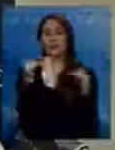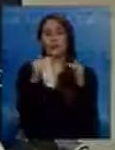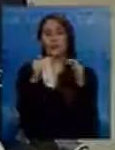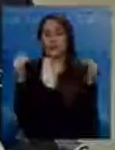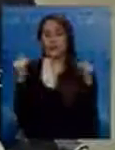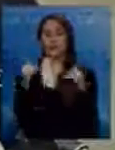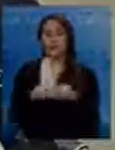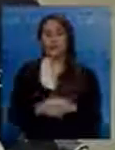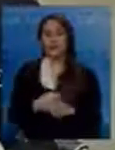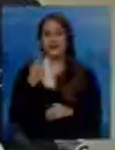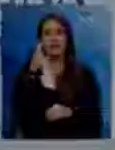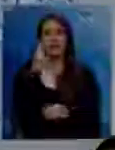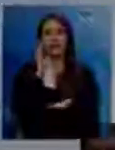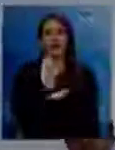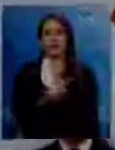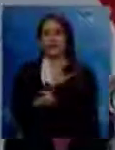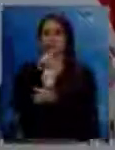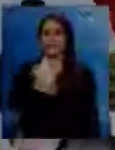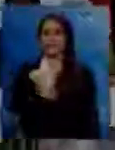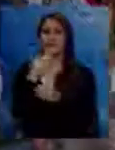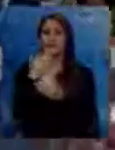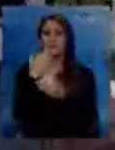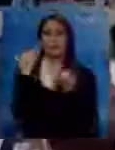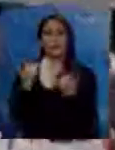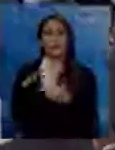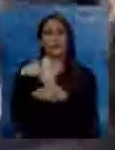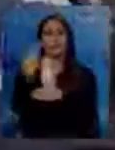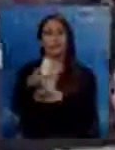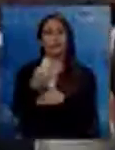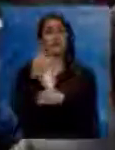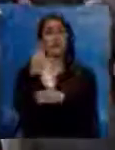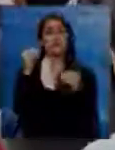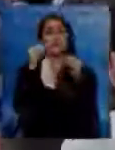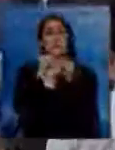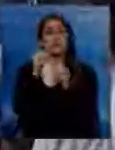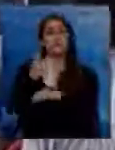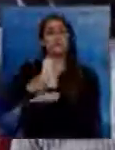que está declarado al IES. En los próximos días se esperan al menos dos visitas más